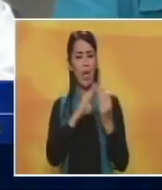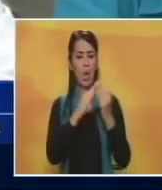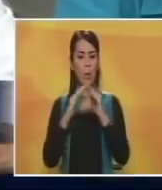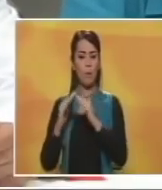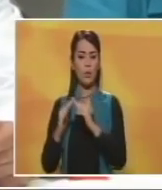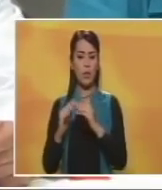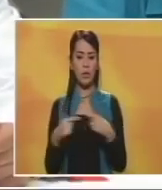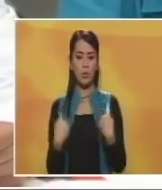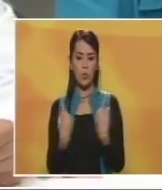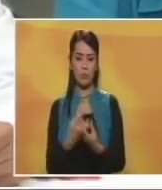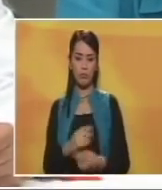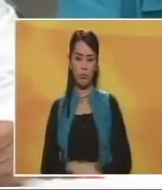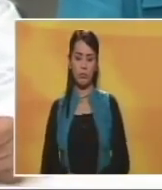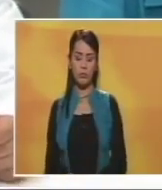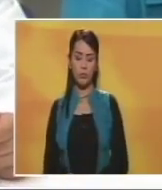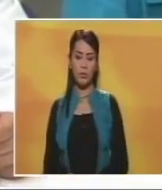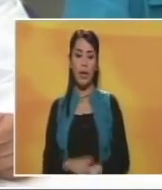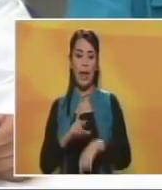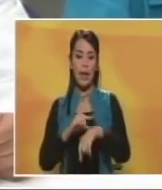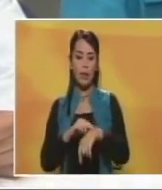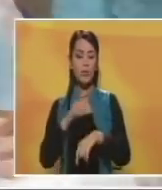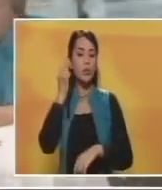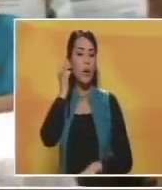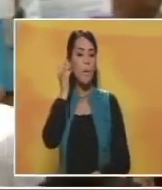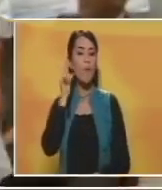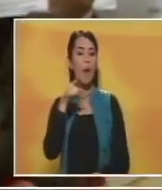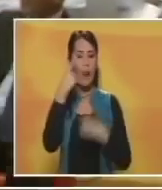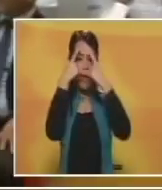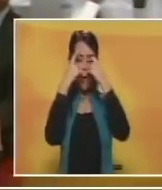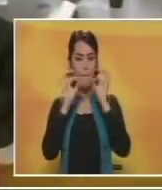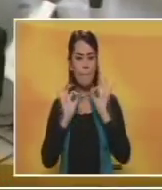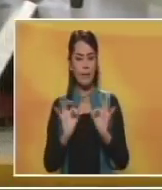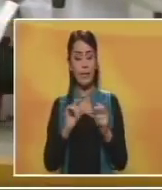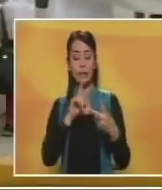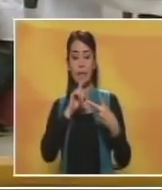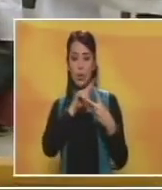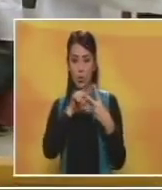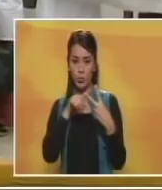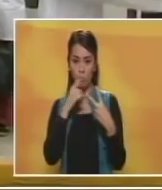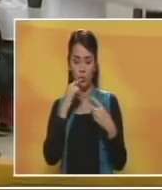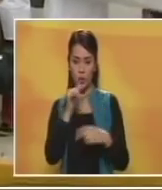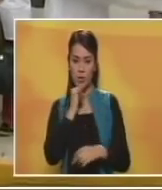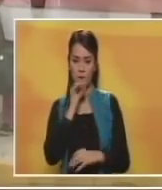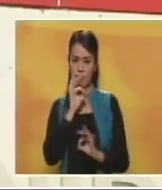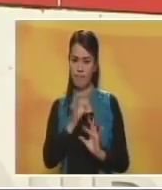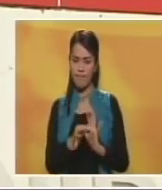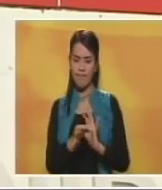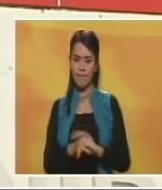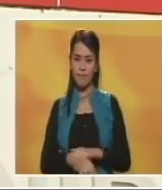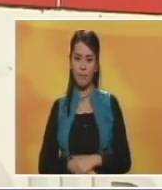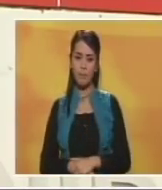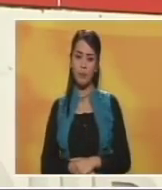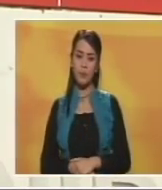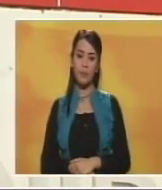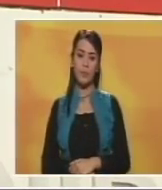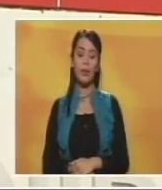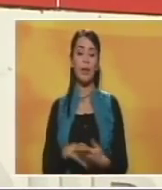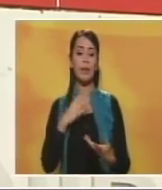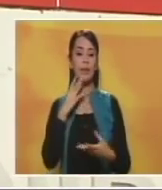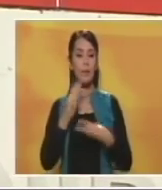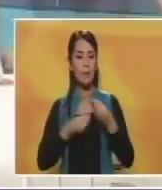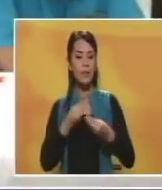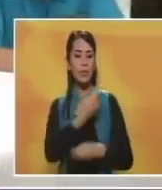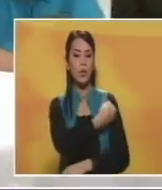comunidades rurales. Mientras tanto, la doctora Yelixa García, especialista 2, habló de las condiciones en las cuales ha venido funcionando